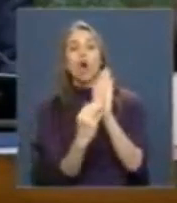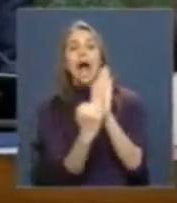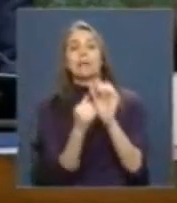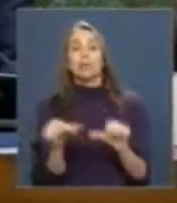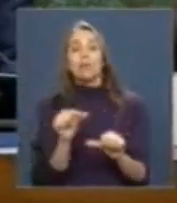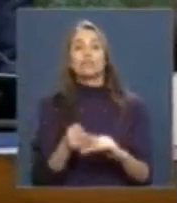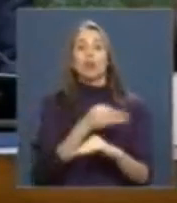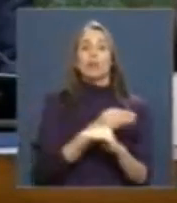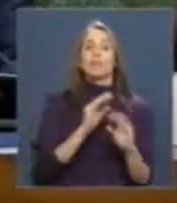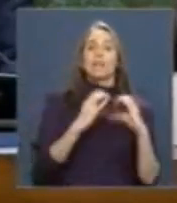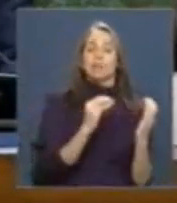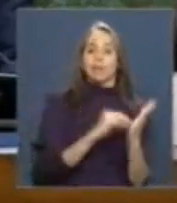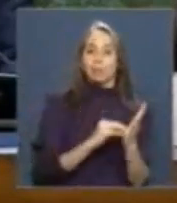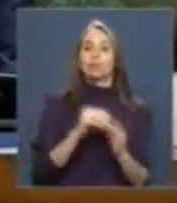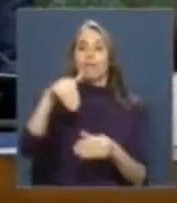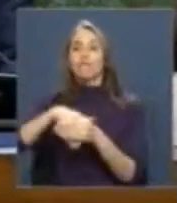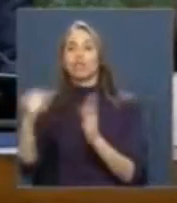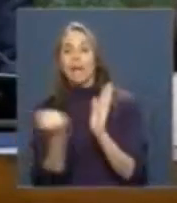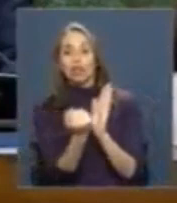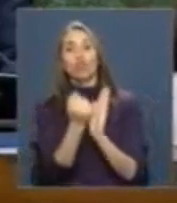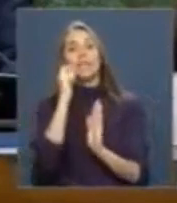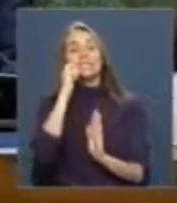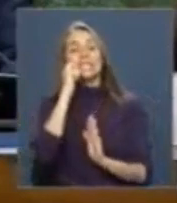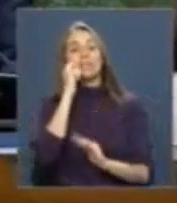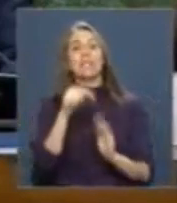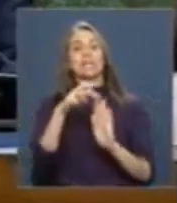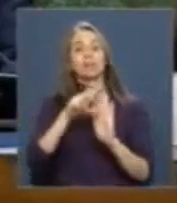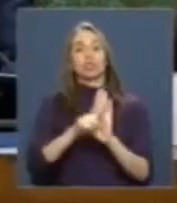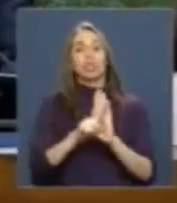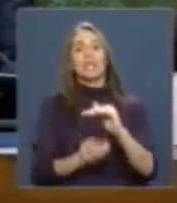cámara los que votan en contra votan por mandar el proyecto a mixta y que se vea un